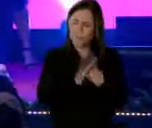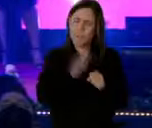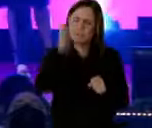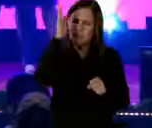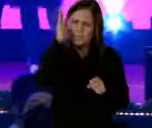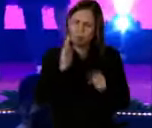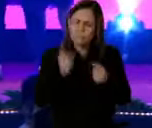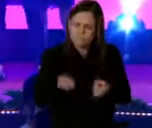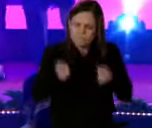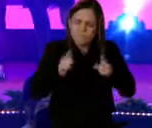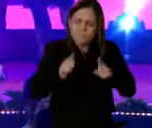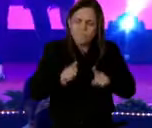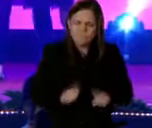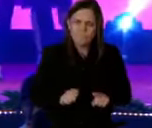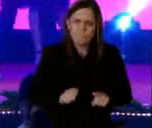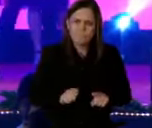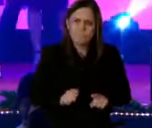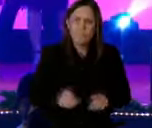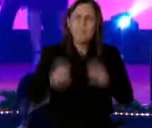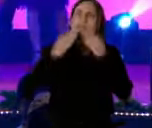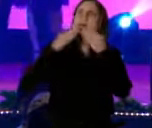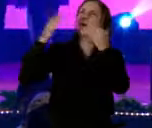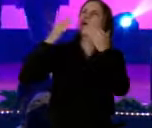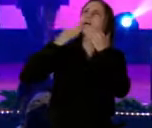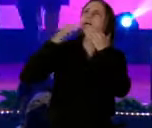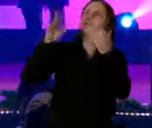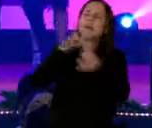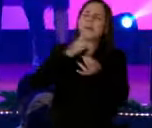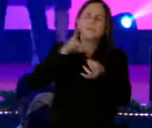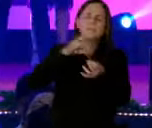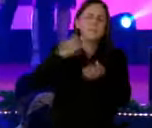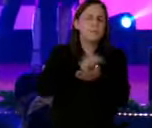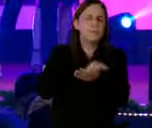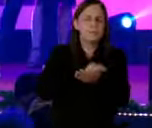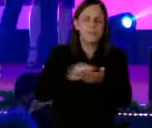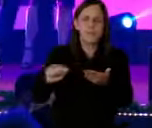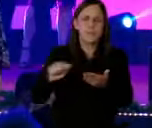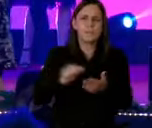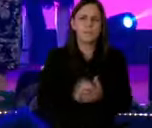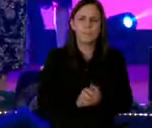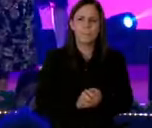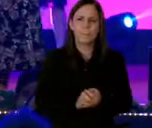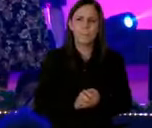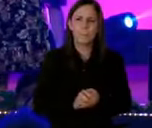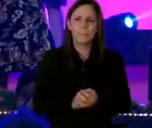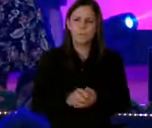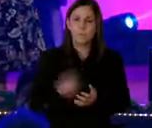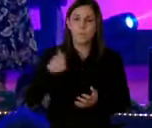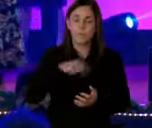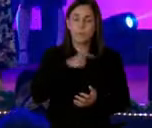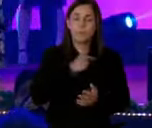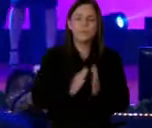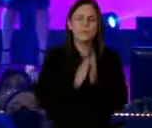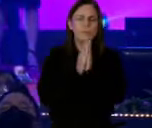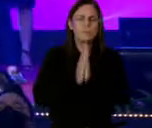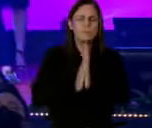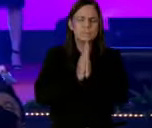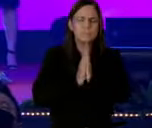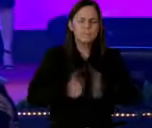Aleluya. Gracias, Espíritu Santo. Asimismo, vamos a elevar una oración y